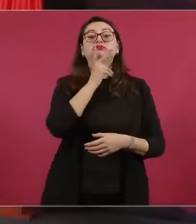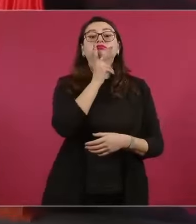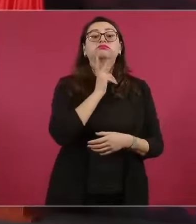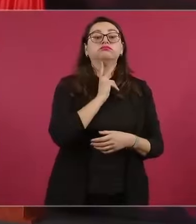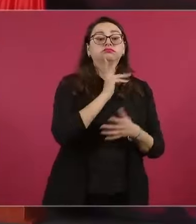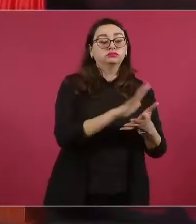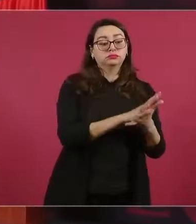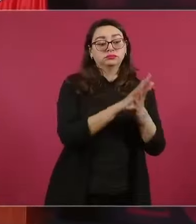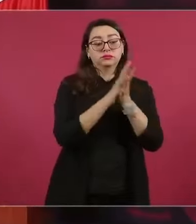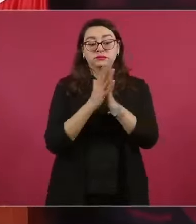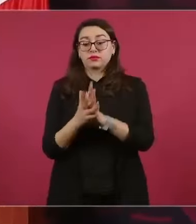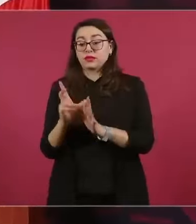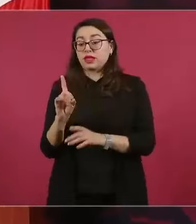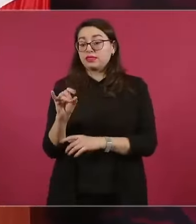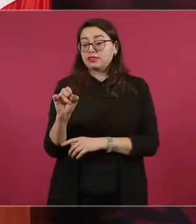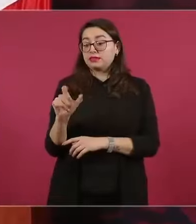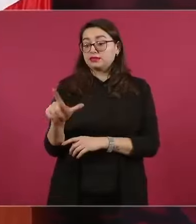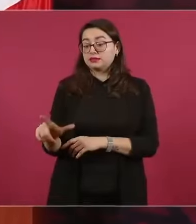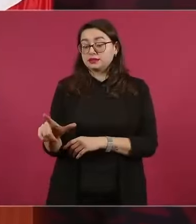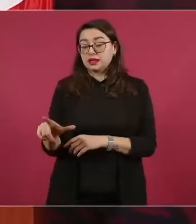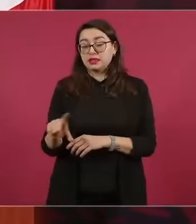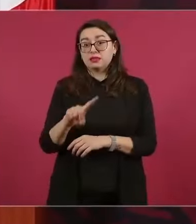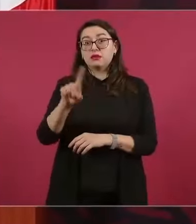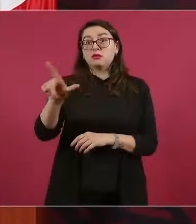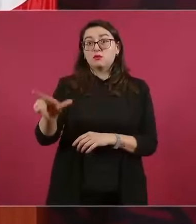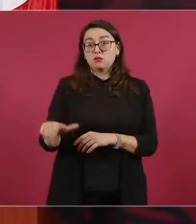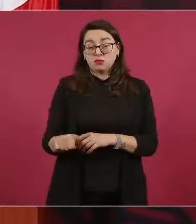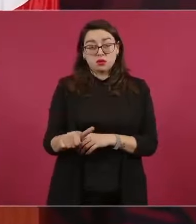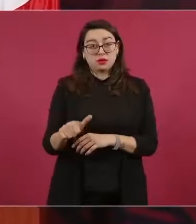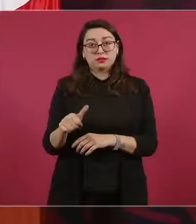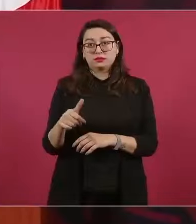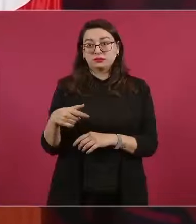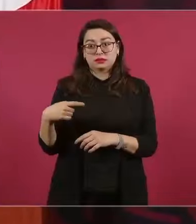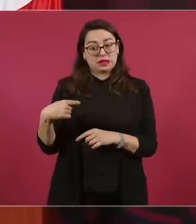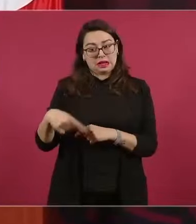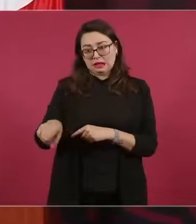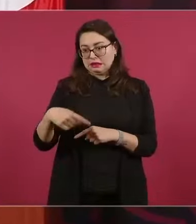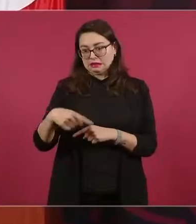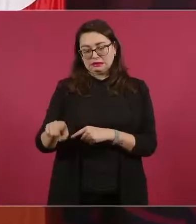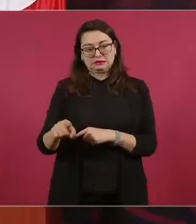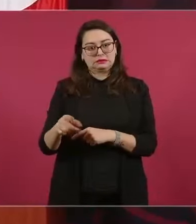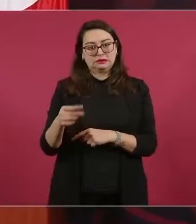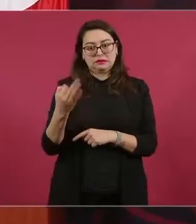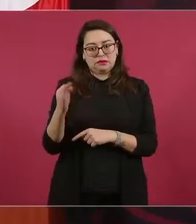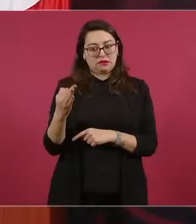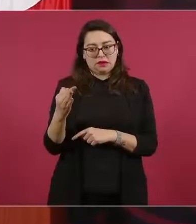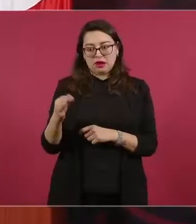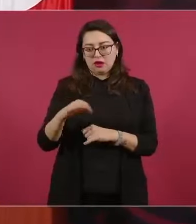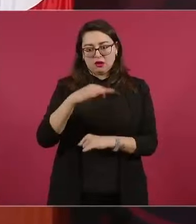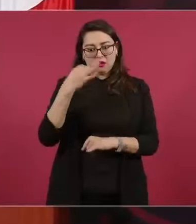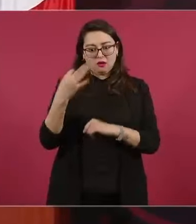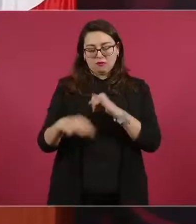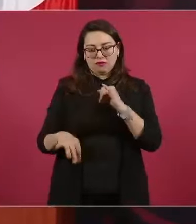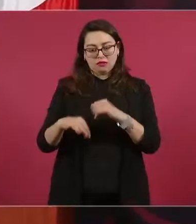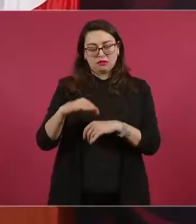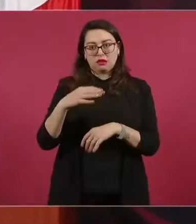El fin de mes empieza a producir ya a toda su capacidad de